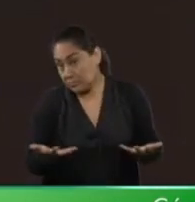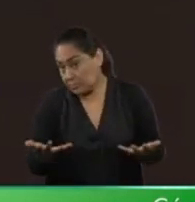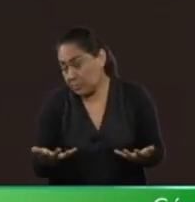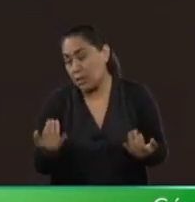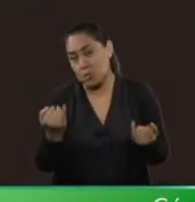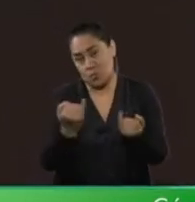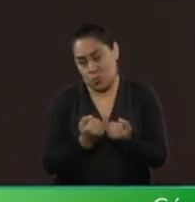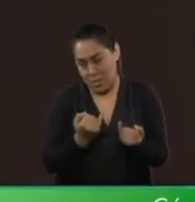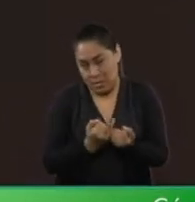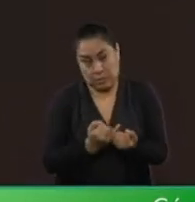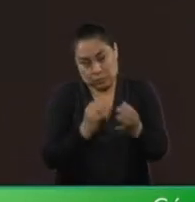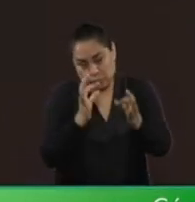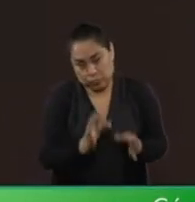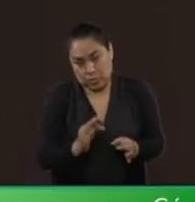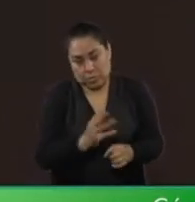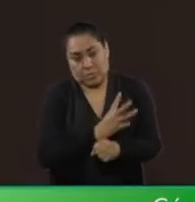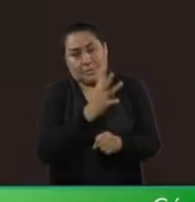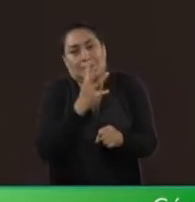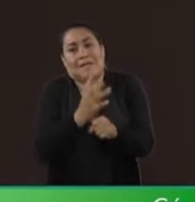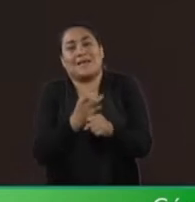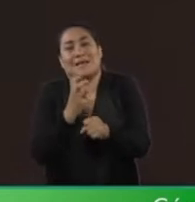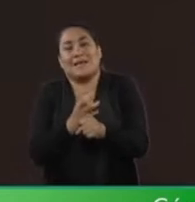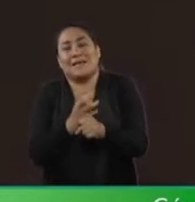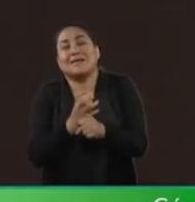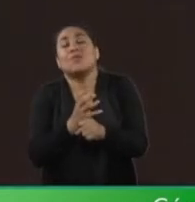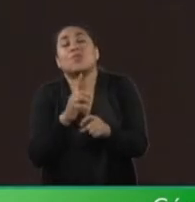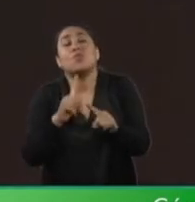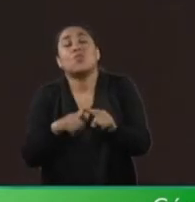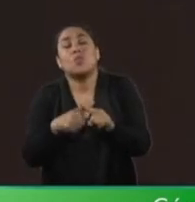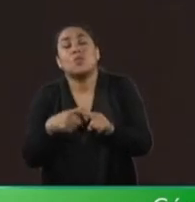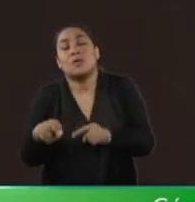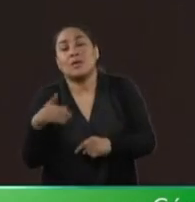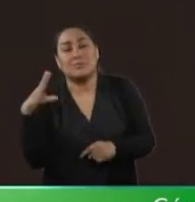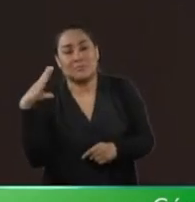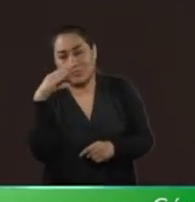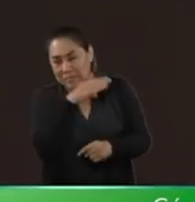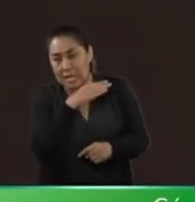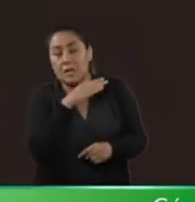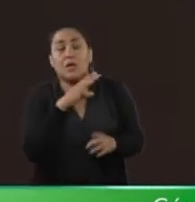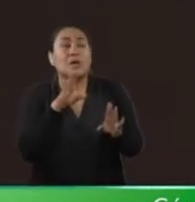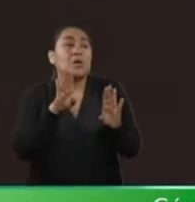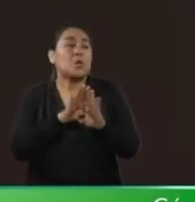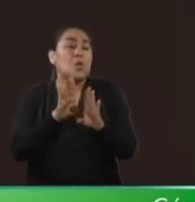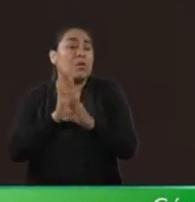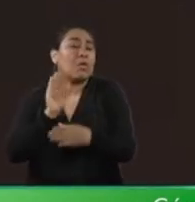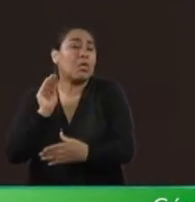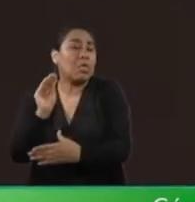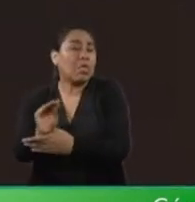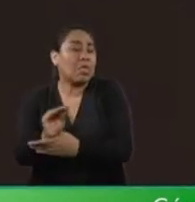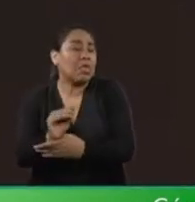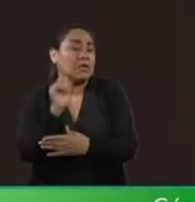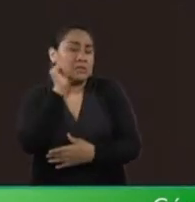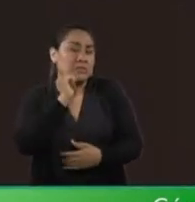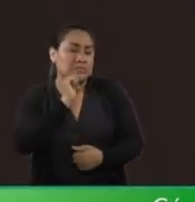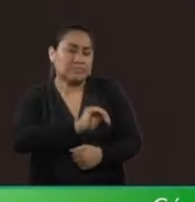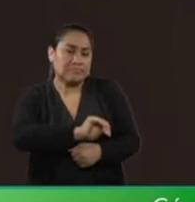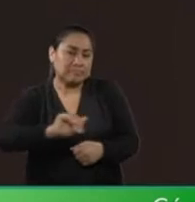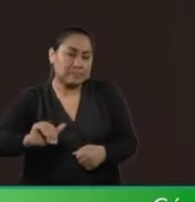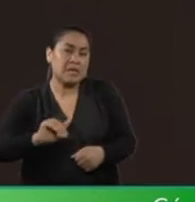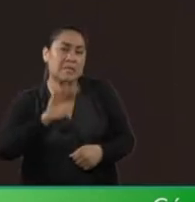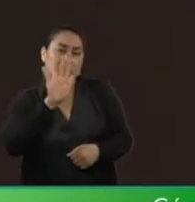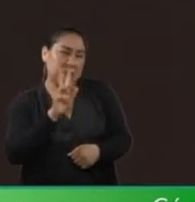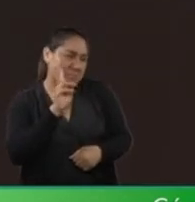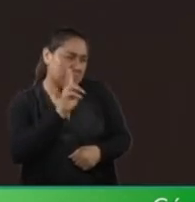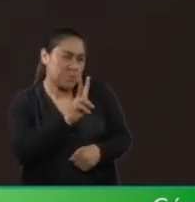nuestra tercera raíz, la afromexicana, que ha sido ignorada y negada. Parece contradictorio, pero en